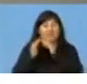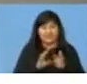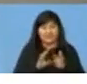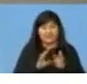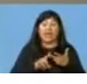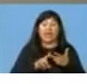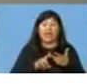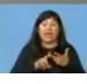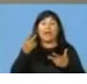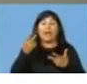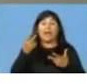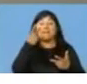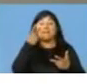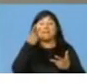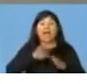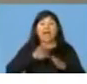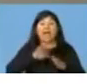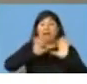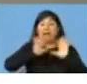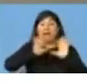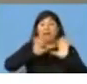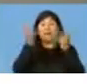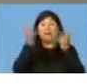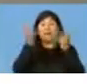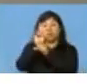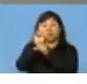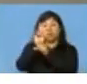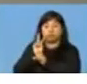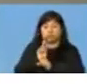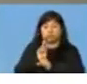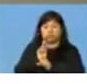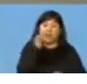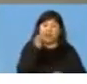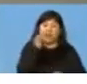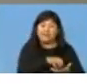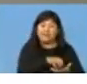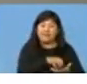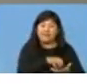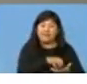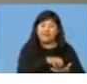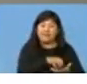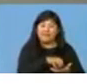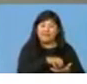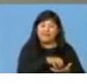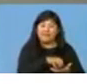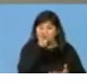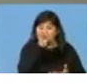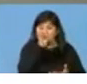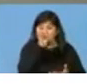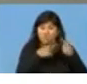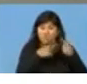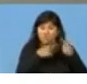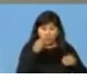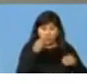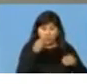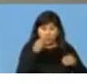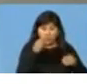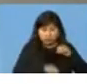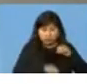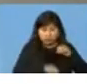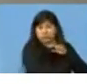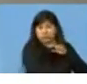tenemos programas de gestión integral de residuos, por ejemplo, Ledesma no deriva ningún residuo sólido industrial a puntos